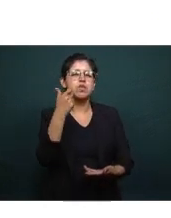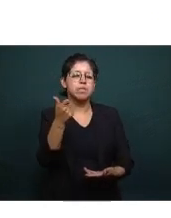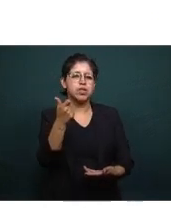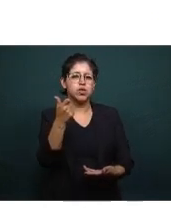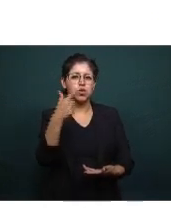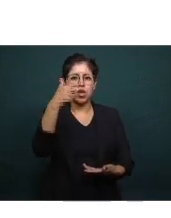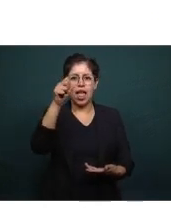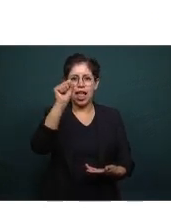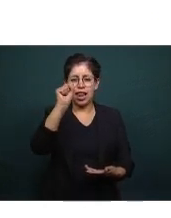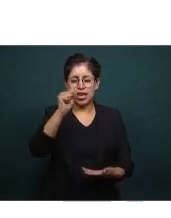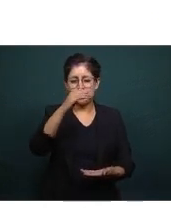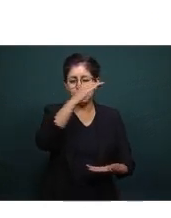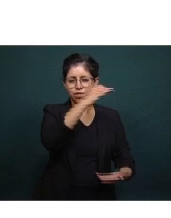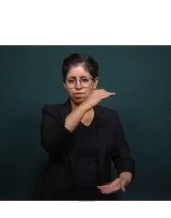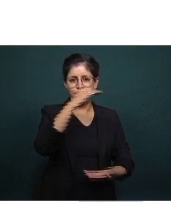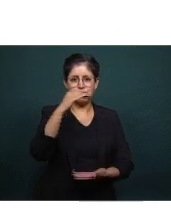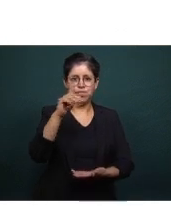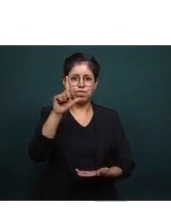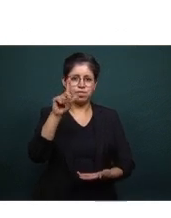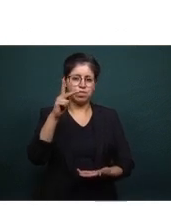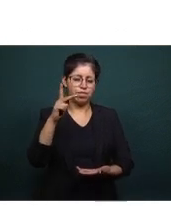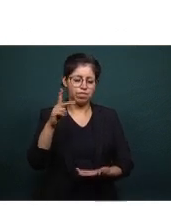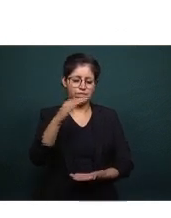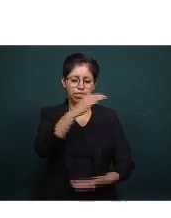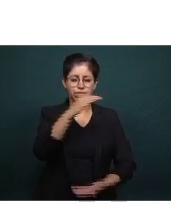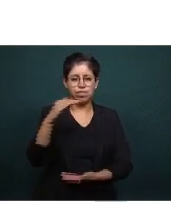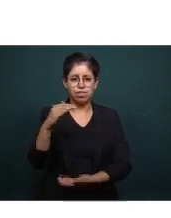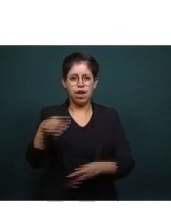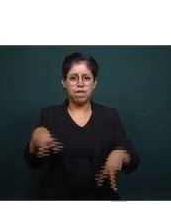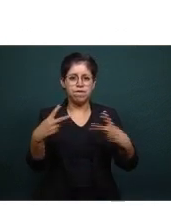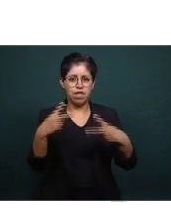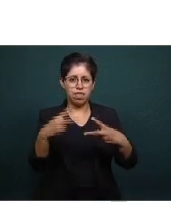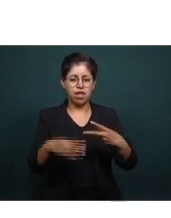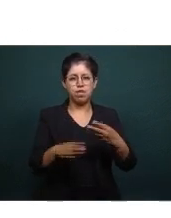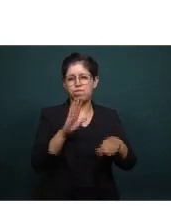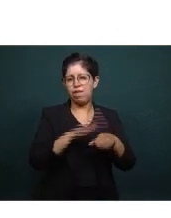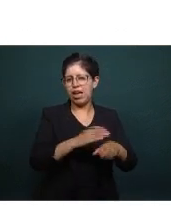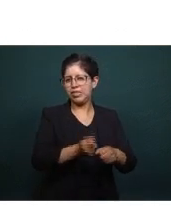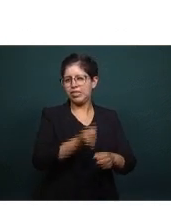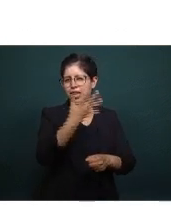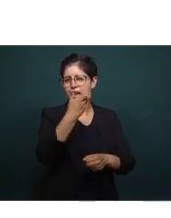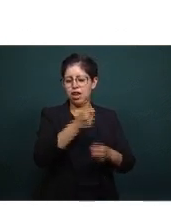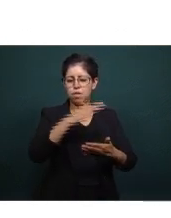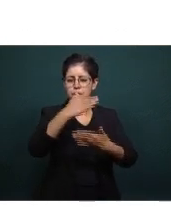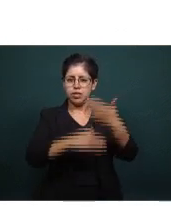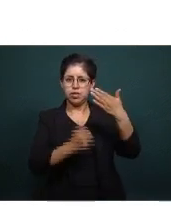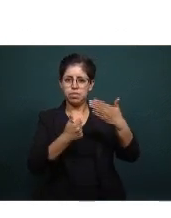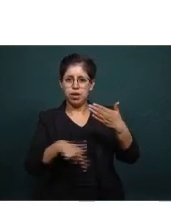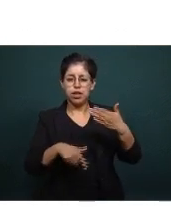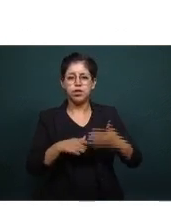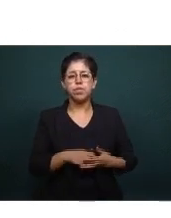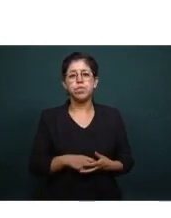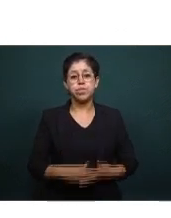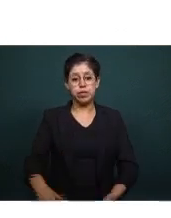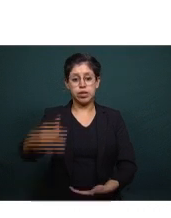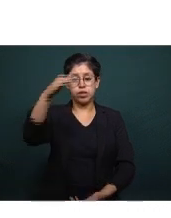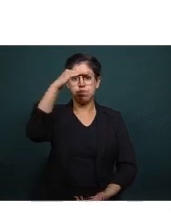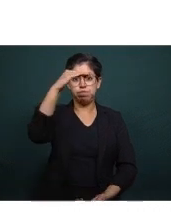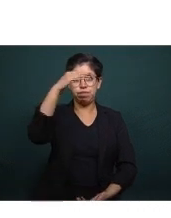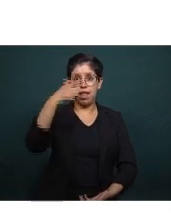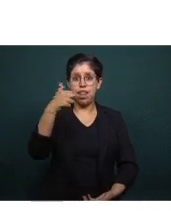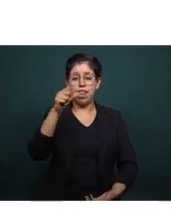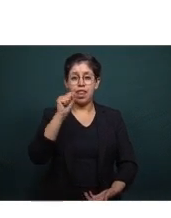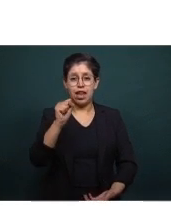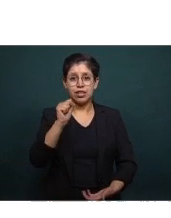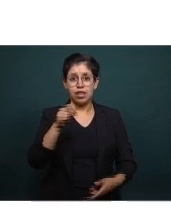47 centavos por litro y un margen de 2 pesos con 21 centavos por litro. En los cilindros de gas que se vende